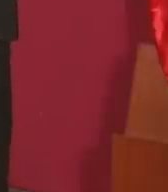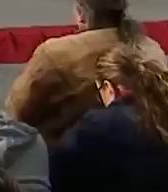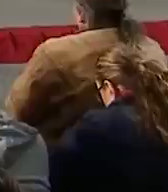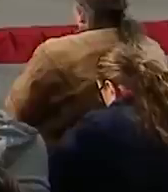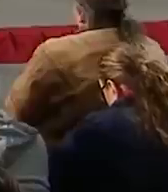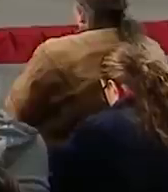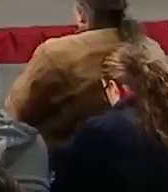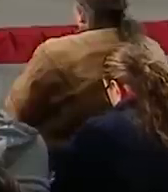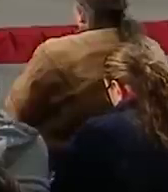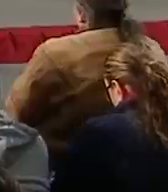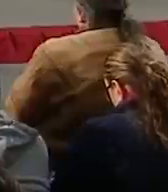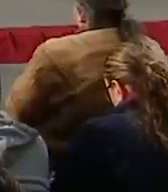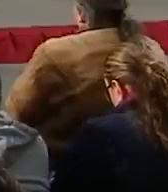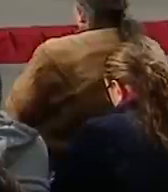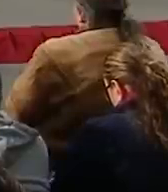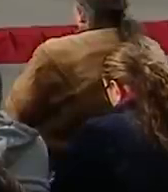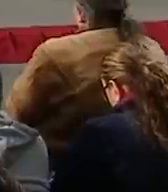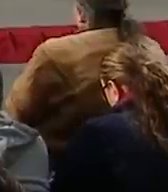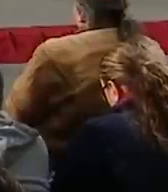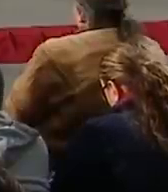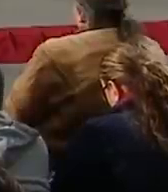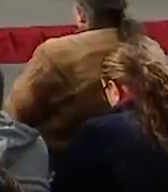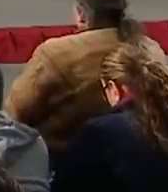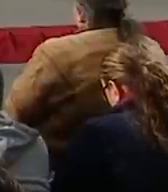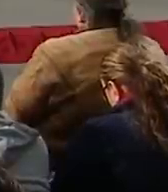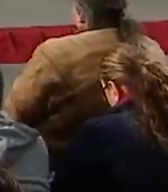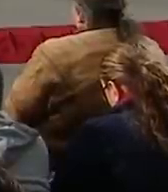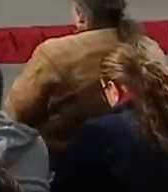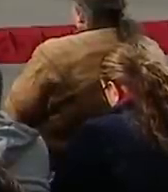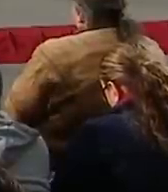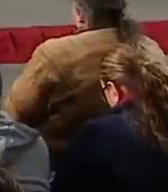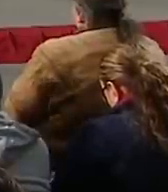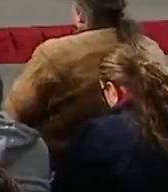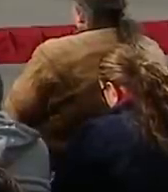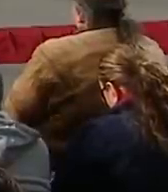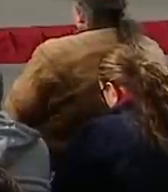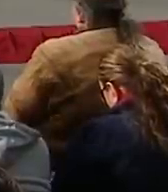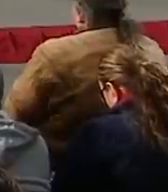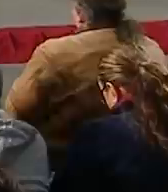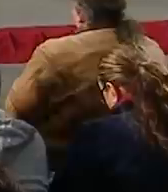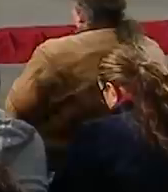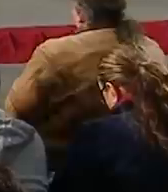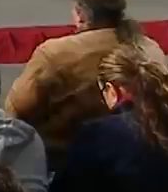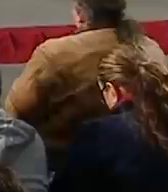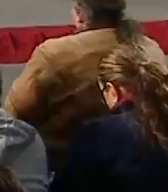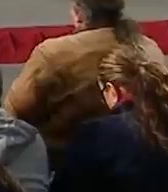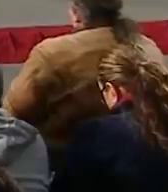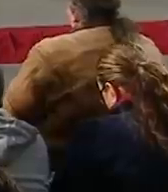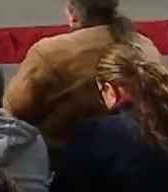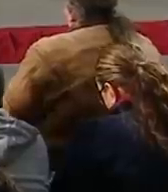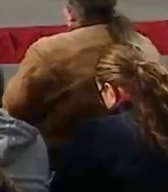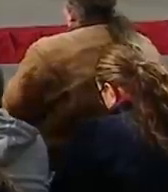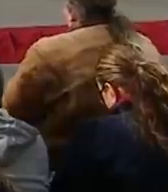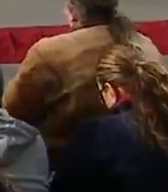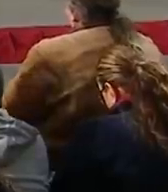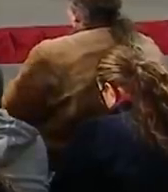que alimenta la violencia que hoy azota nuestro país, Juntos por la Paz. Muchas gracias.